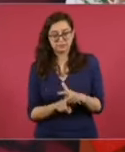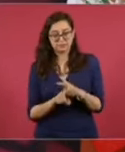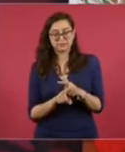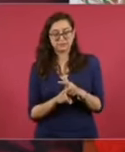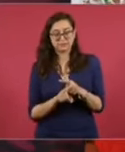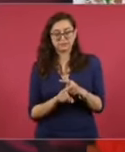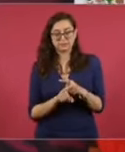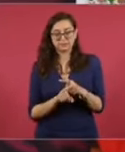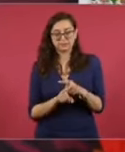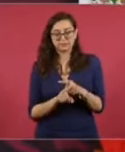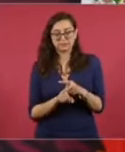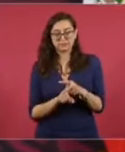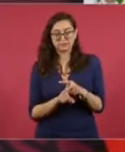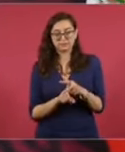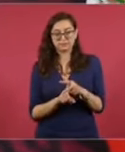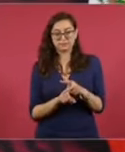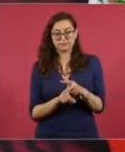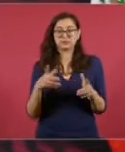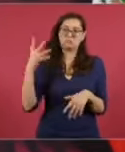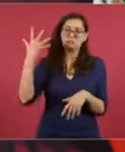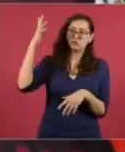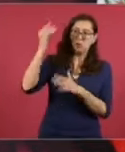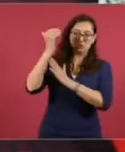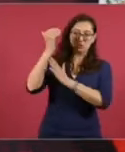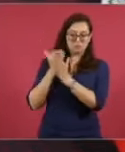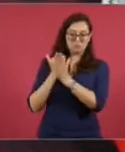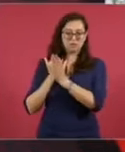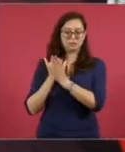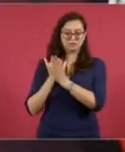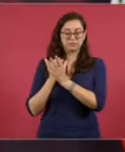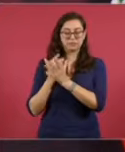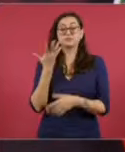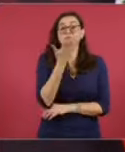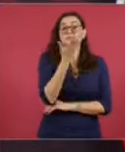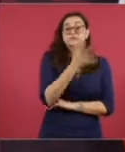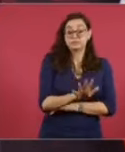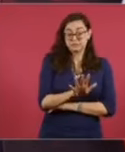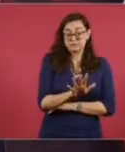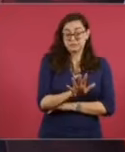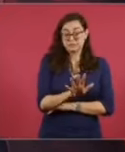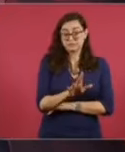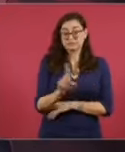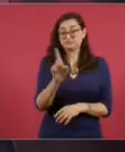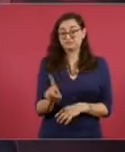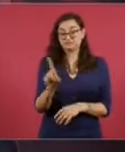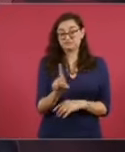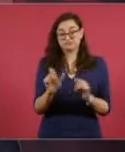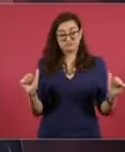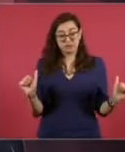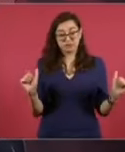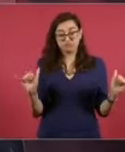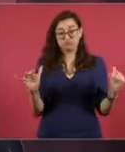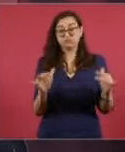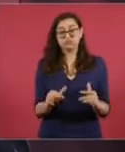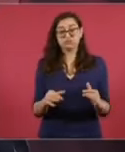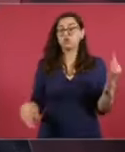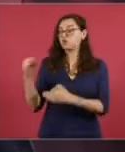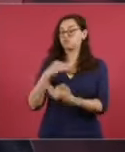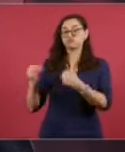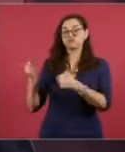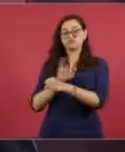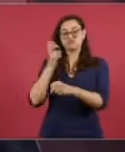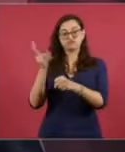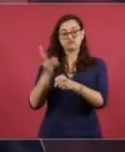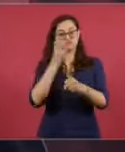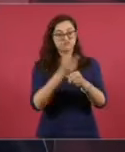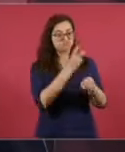para evitar el sol. Entonces, a las 10 el domingo están todas, todos